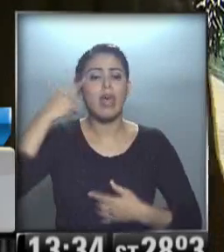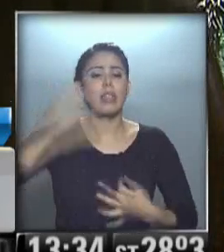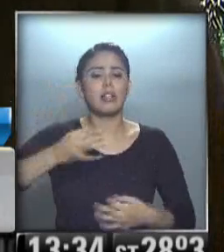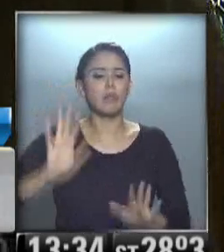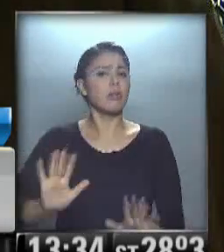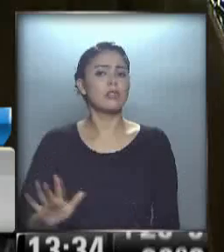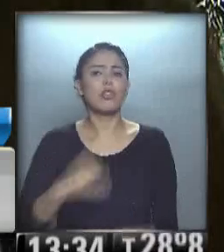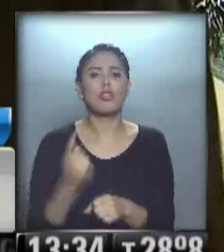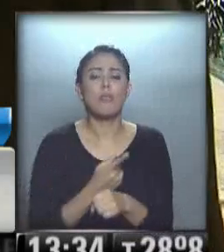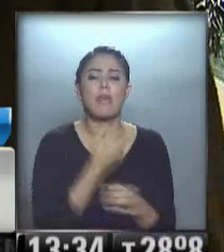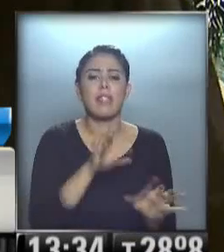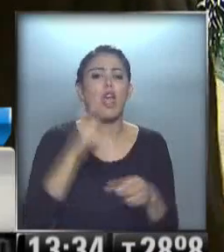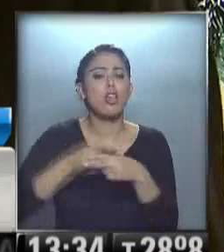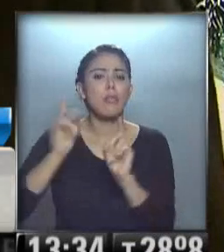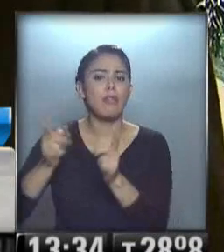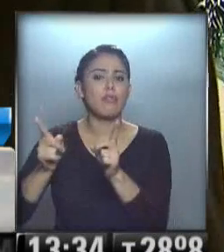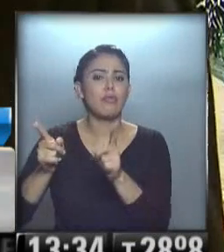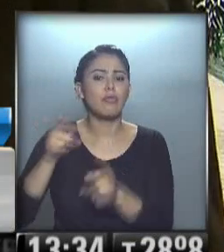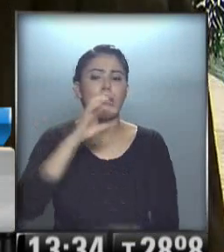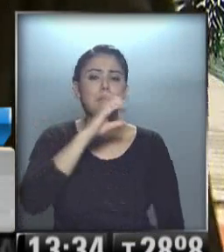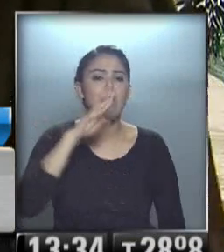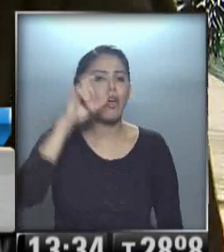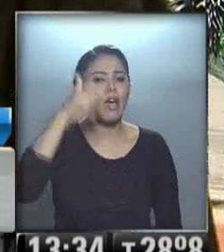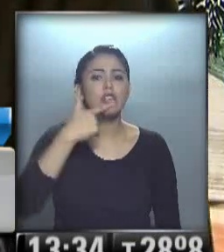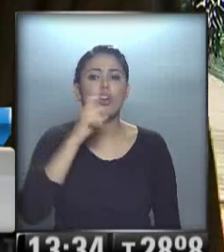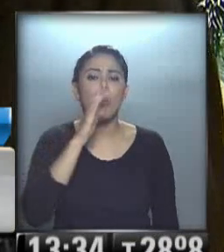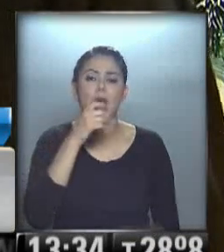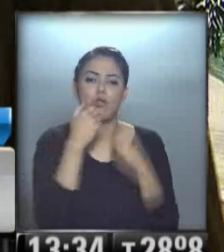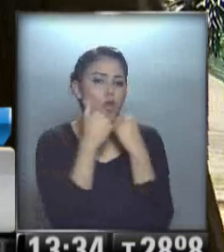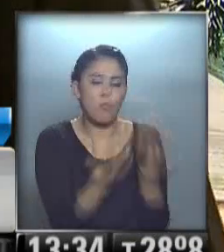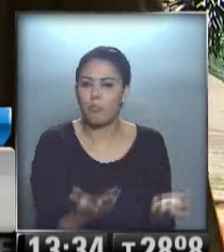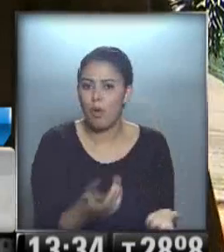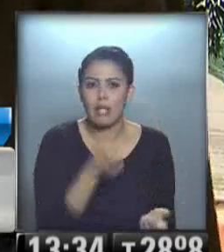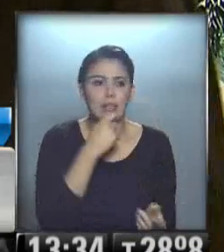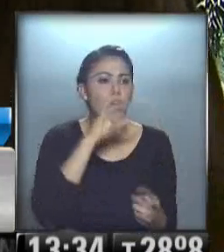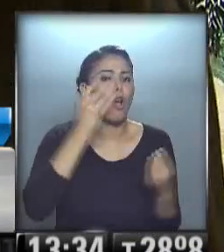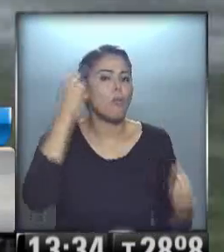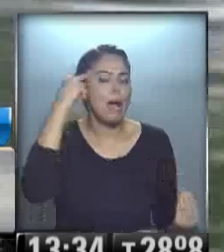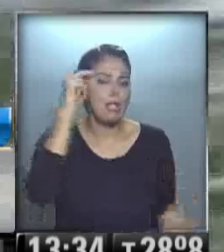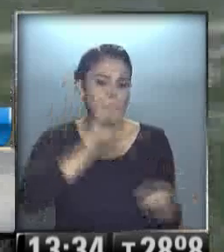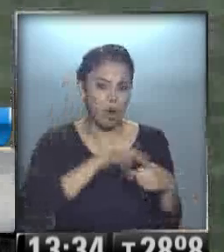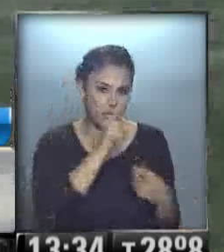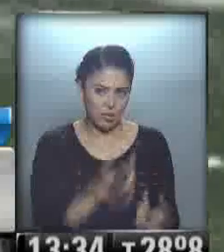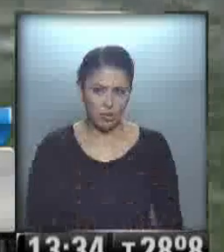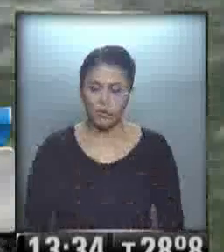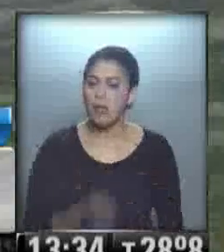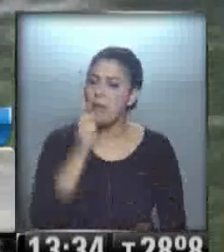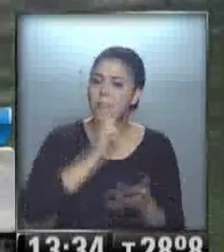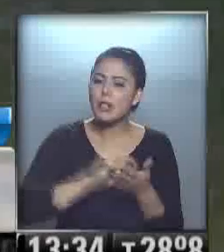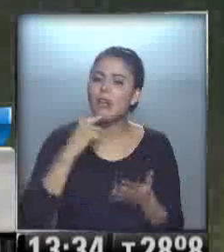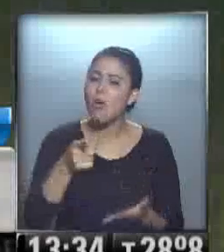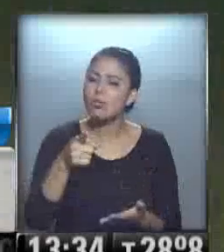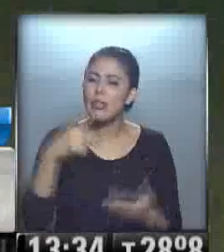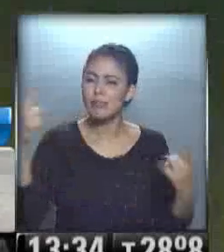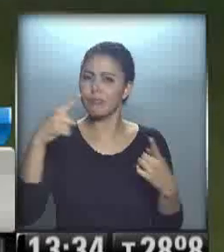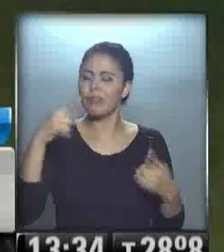sea, el nombre seguirá siendo el barrio Pablo Escobar, independiente de quien piensen los políticos de él. ¿Ustedes tienen algún tipo de